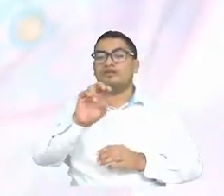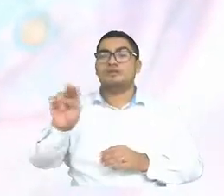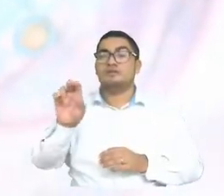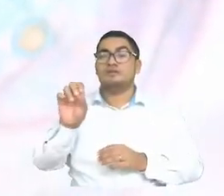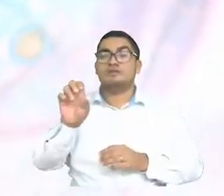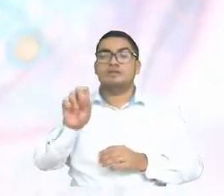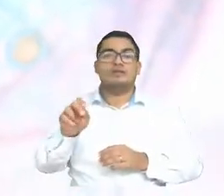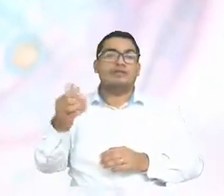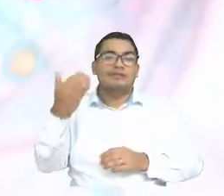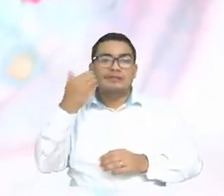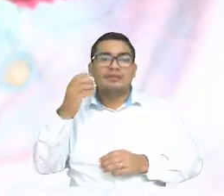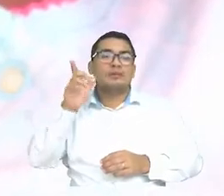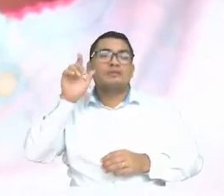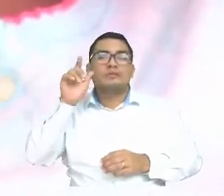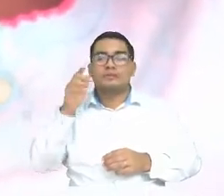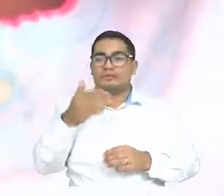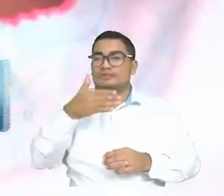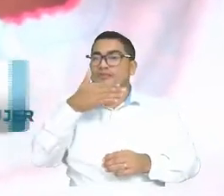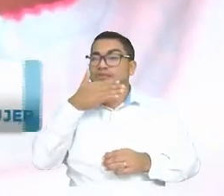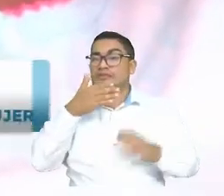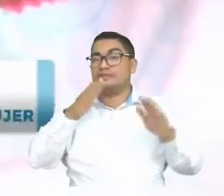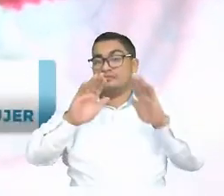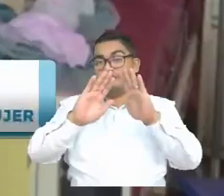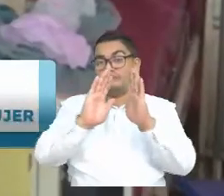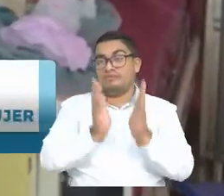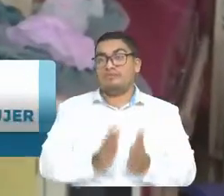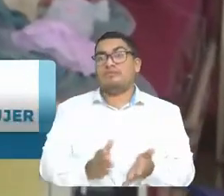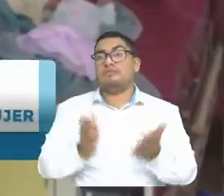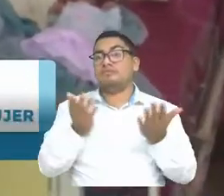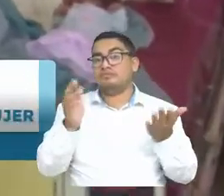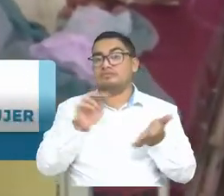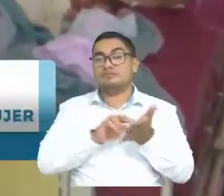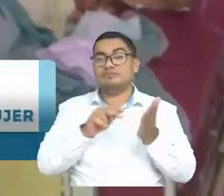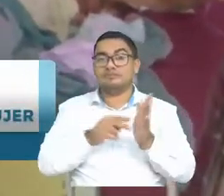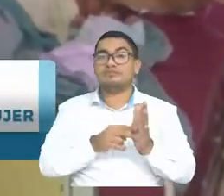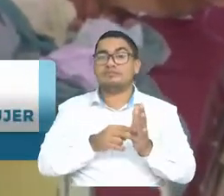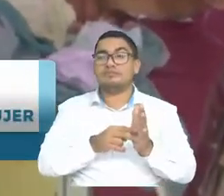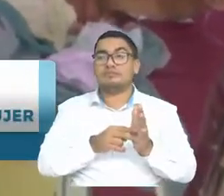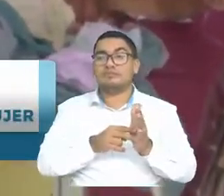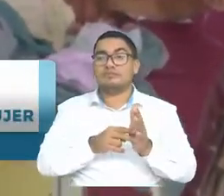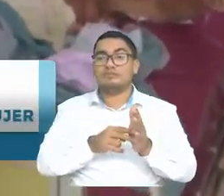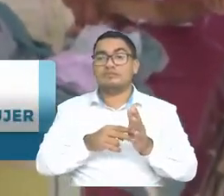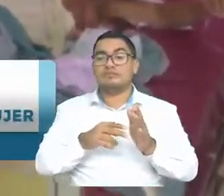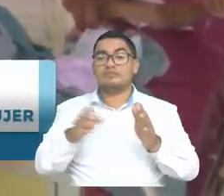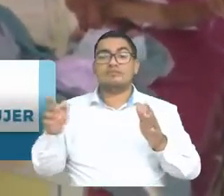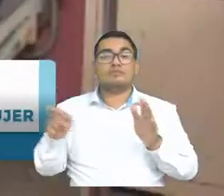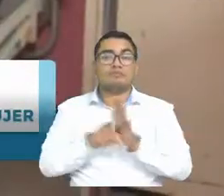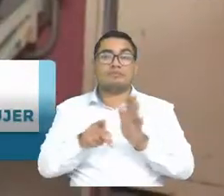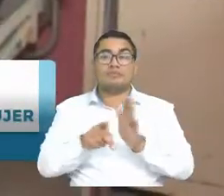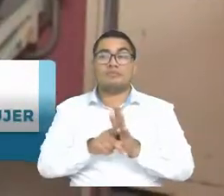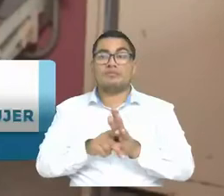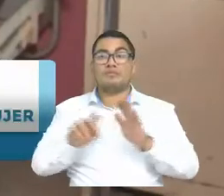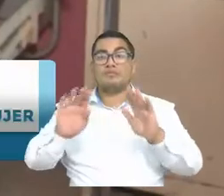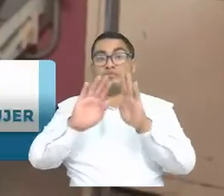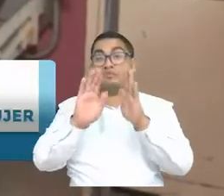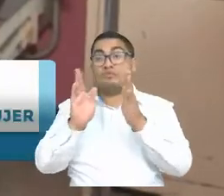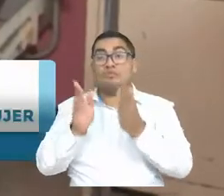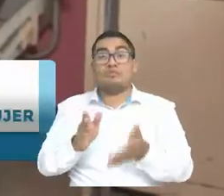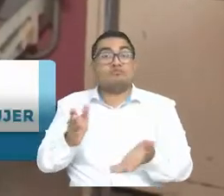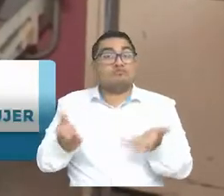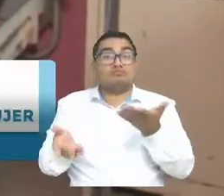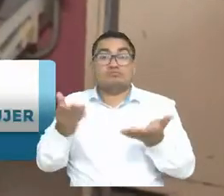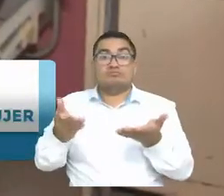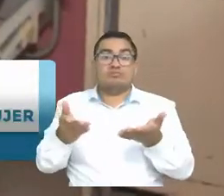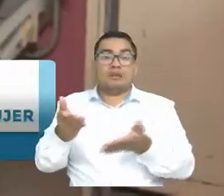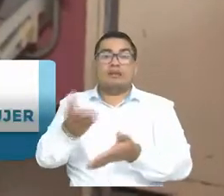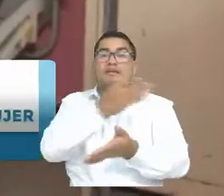vía urinaria ya son recurrentes en la mujer, entonces ahí tenemos riesgo de preeclampsia que nos va a llevar a una amenaza, a un